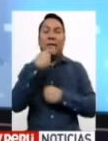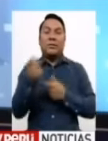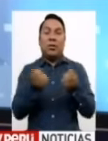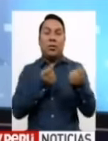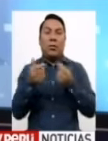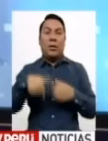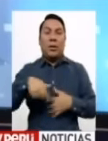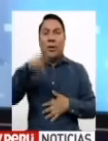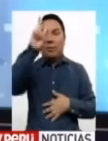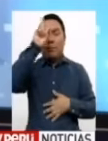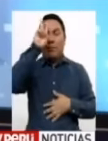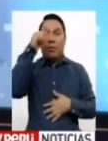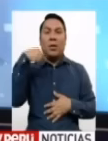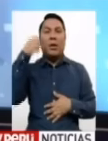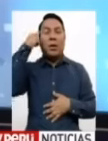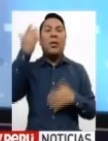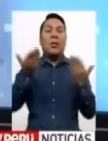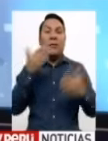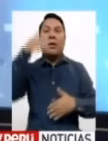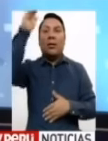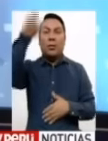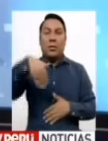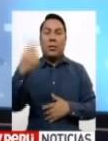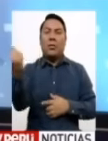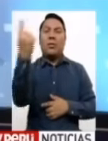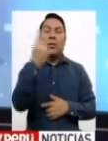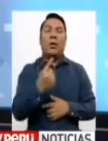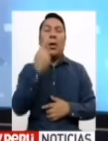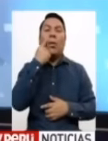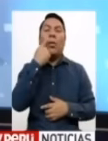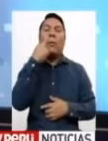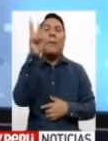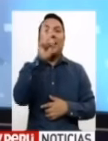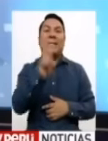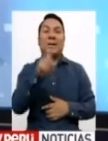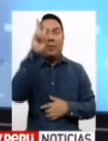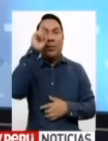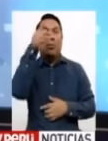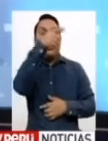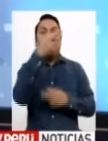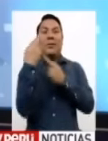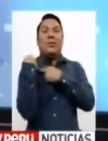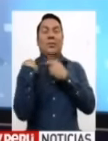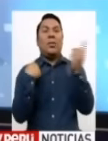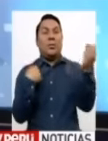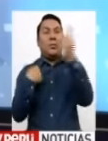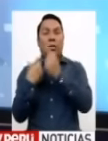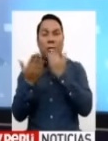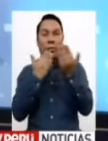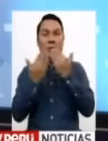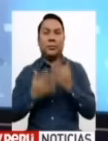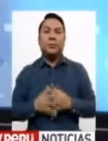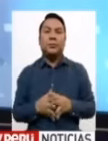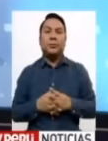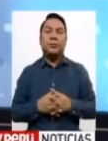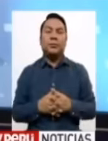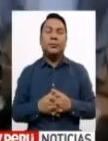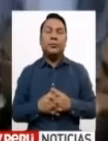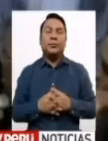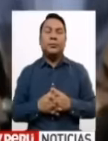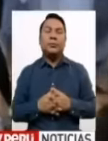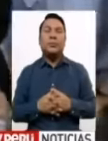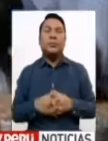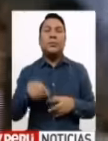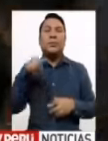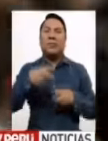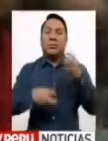la posibilidad de llamar en consulta al embajador en Venezuela y que eso depende de cómo evoluciona la situación. Ante la